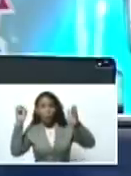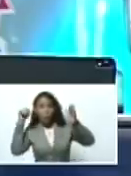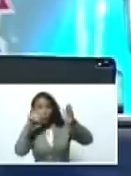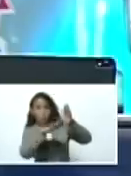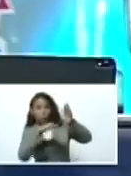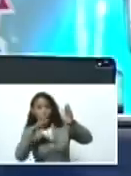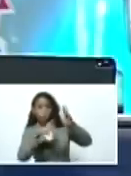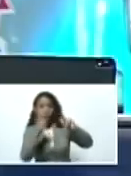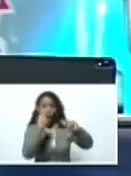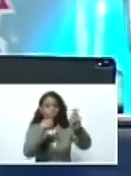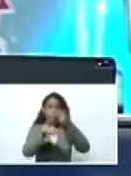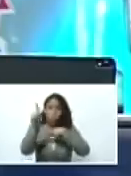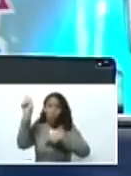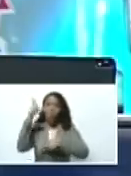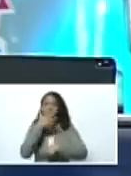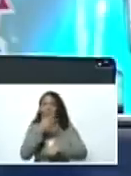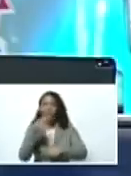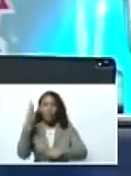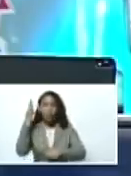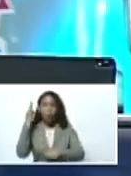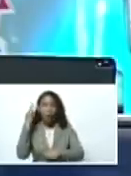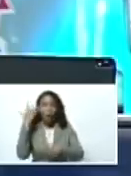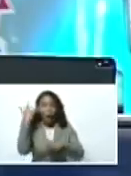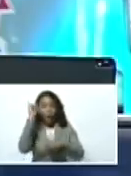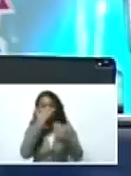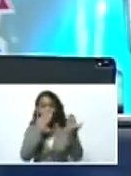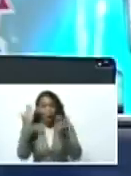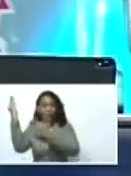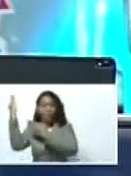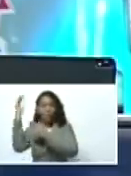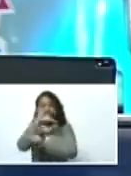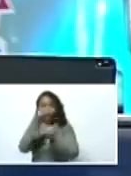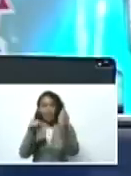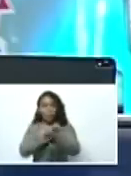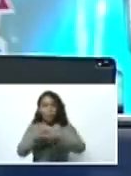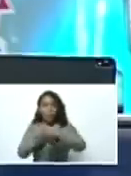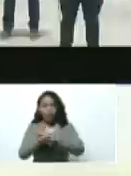Fácil. Allá está Johan Álvarez. Adelante, viceministro.